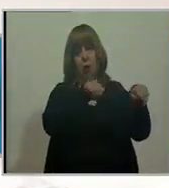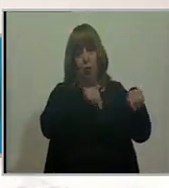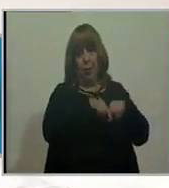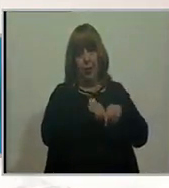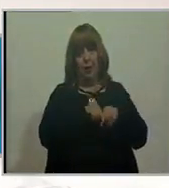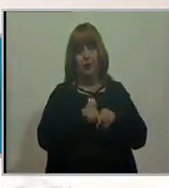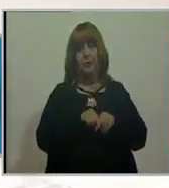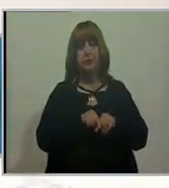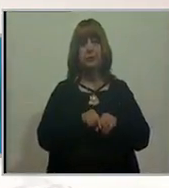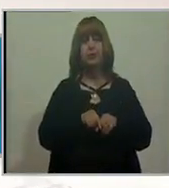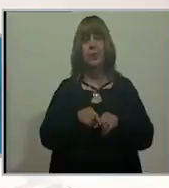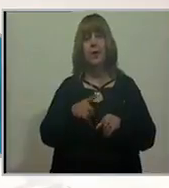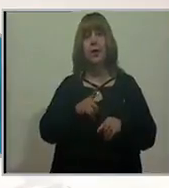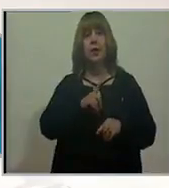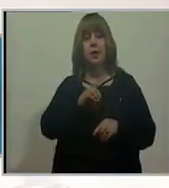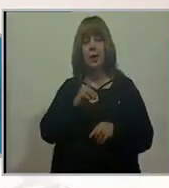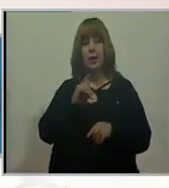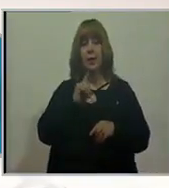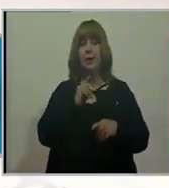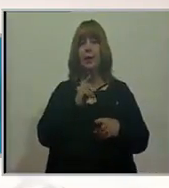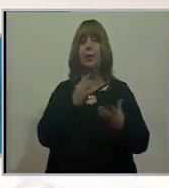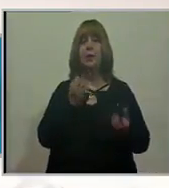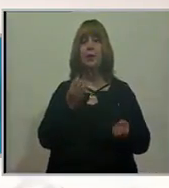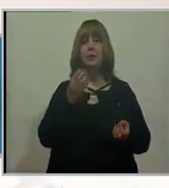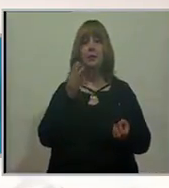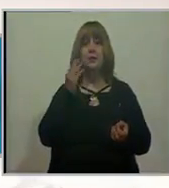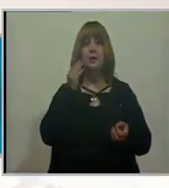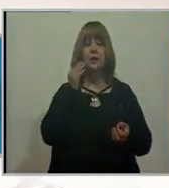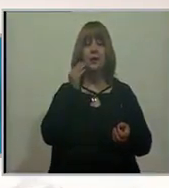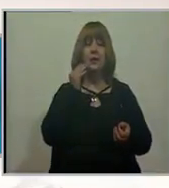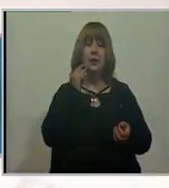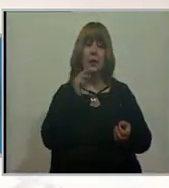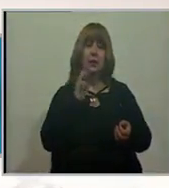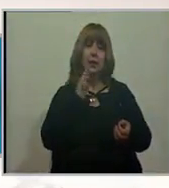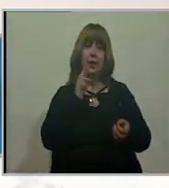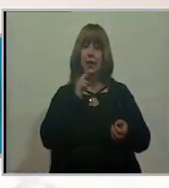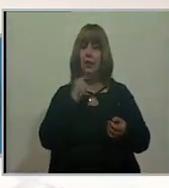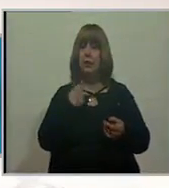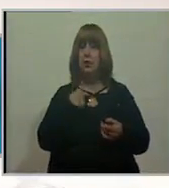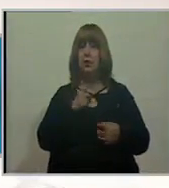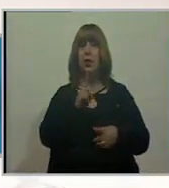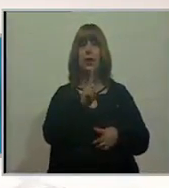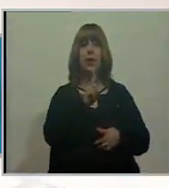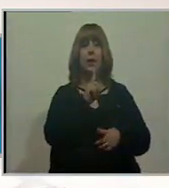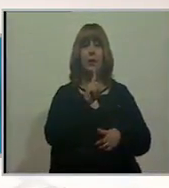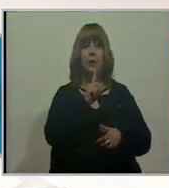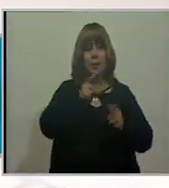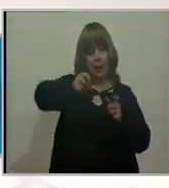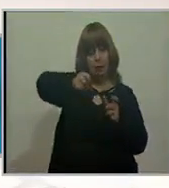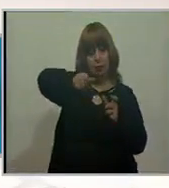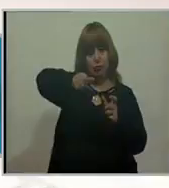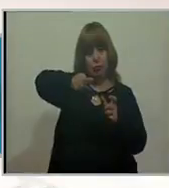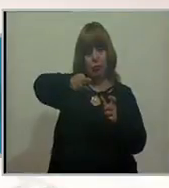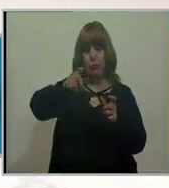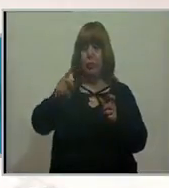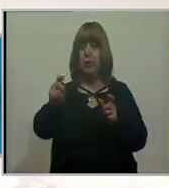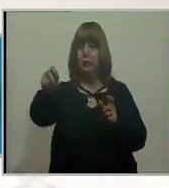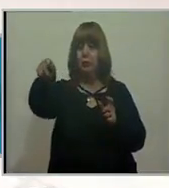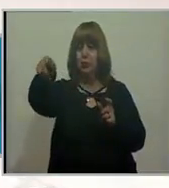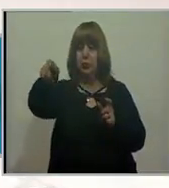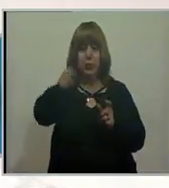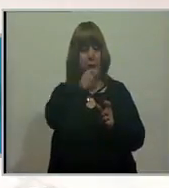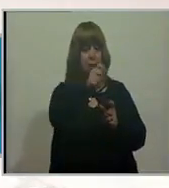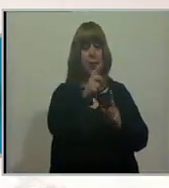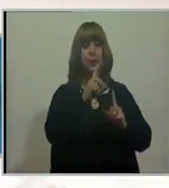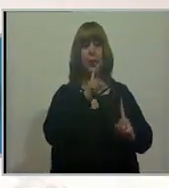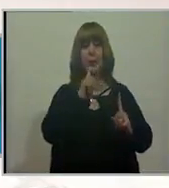olor a vela. ¿Por qué vela? Y porque así ahorramos energía. Está bien. No. Está bien, usted debe tener un candil por ahí, ¿no?